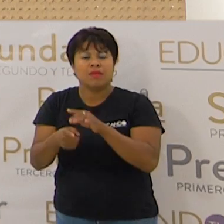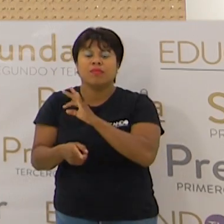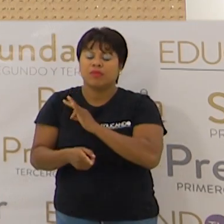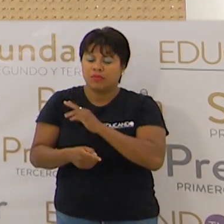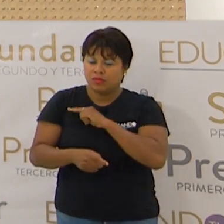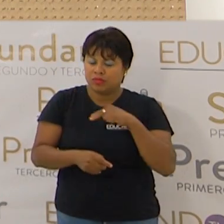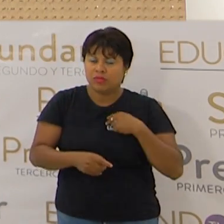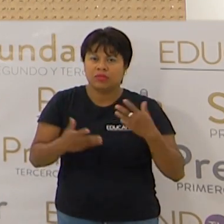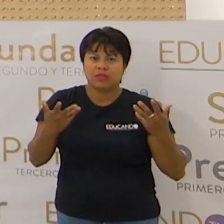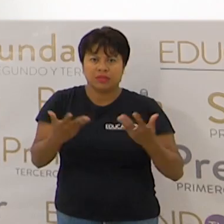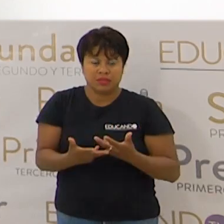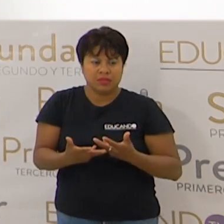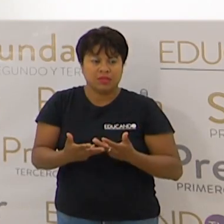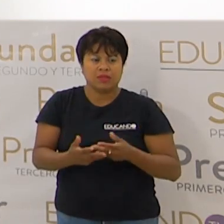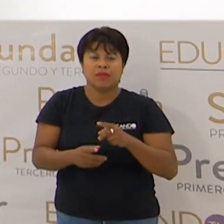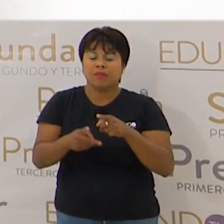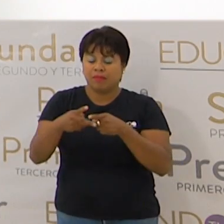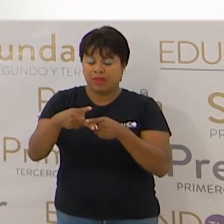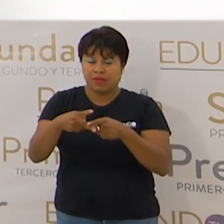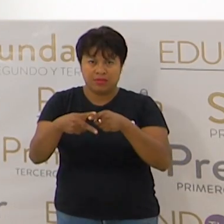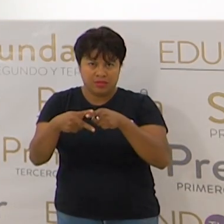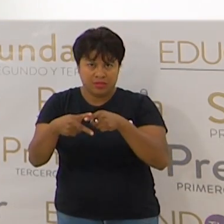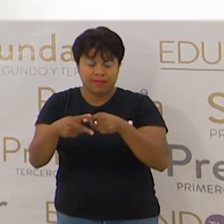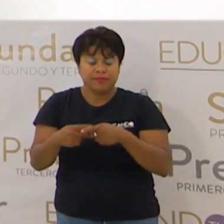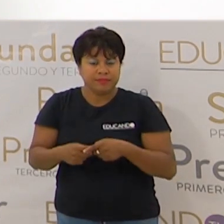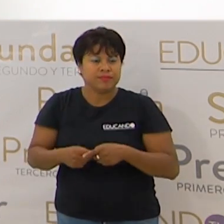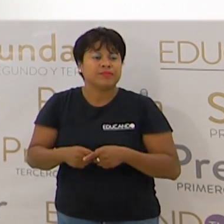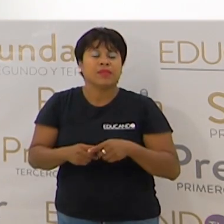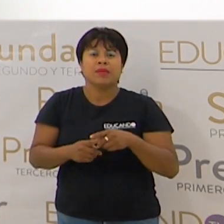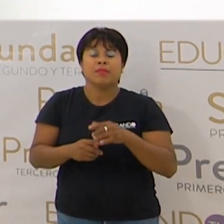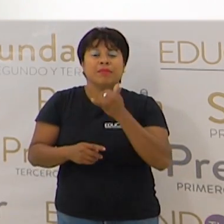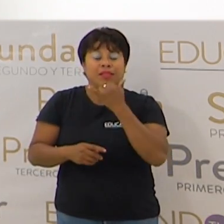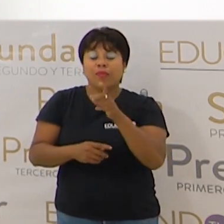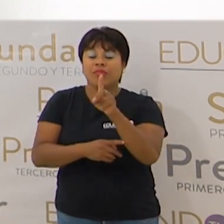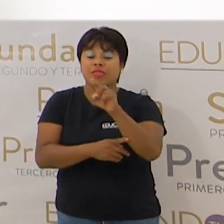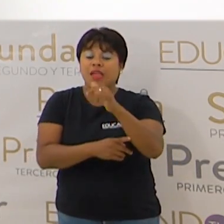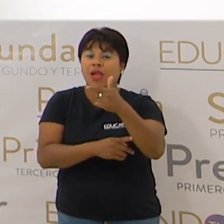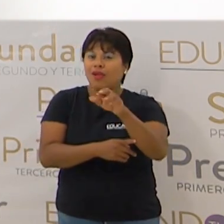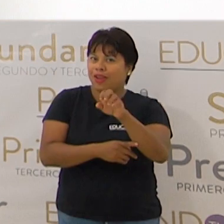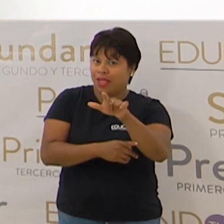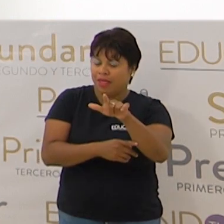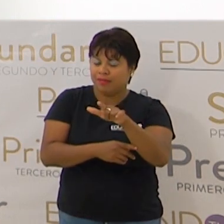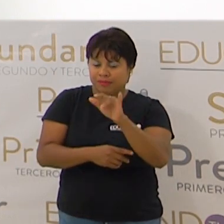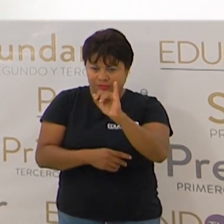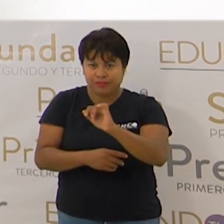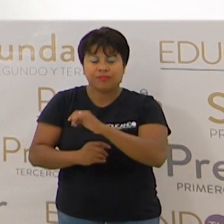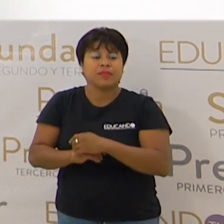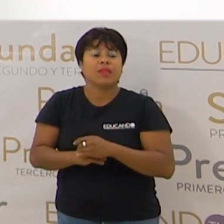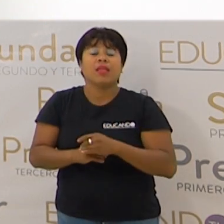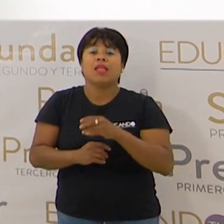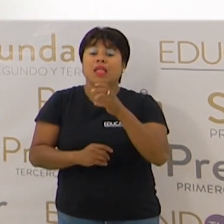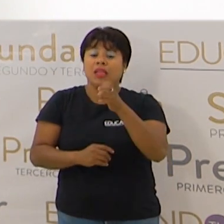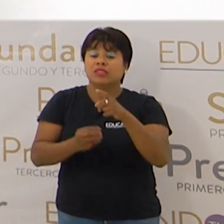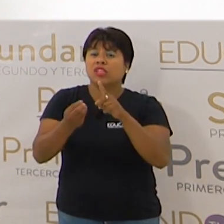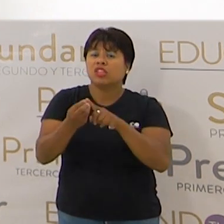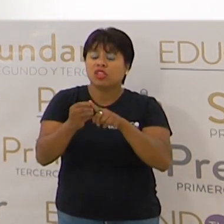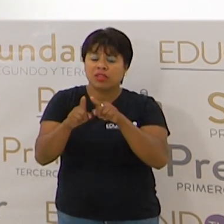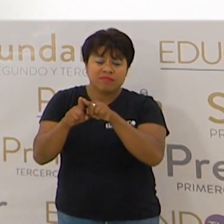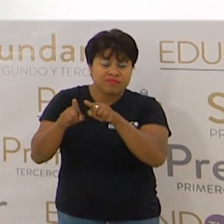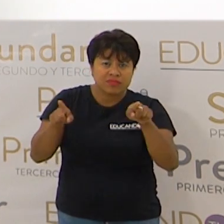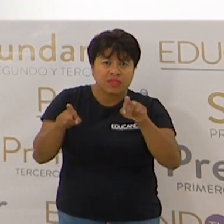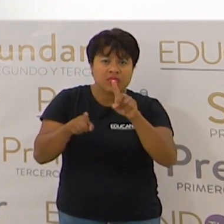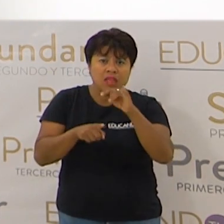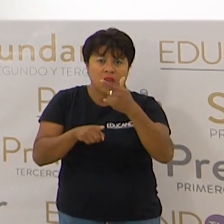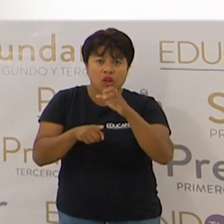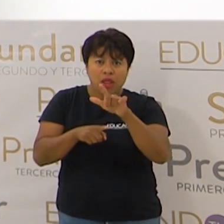trazando un vértice, perdón, una diagonal, ¿sí? ¿De dónde a dónde sería la